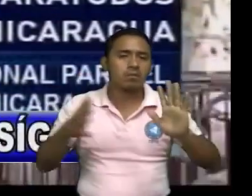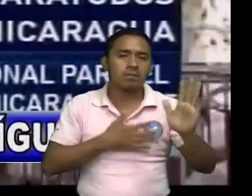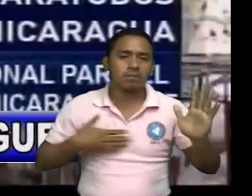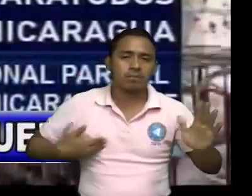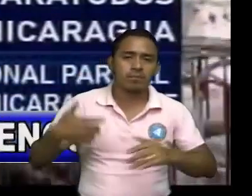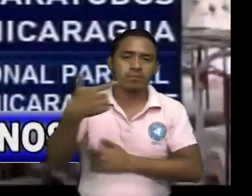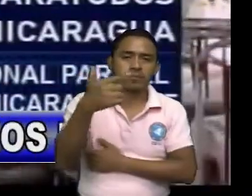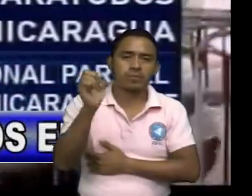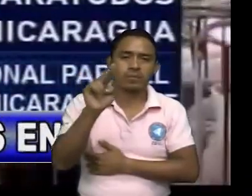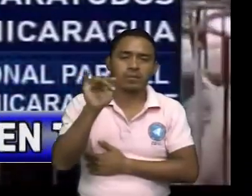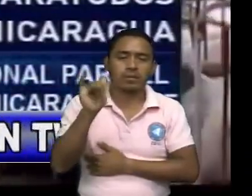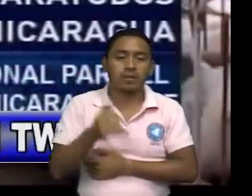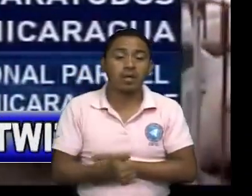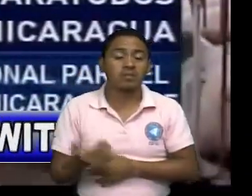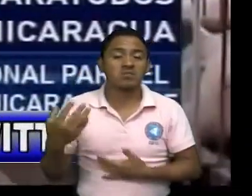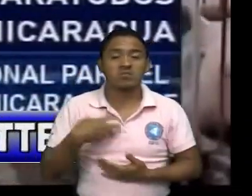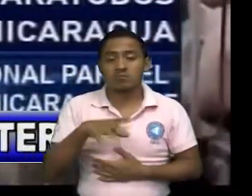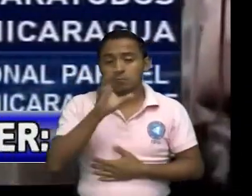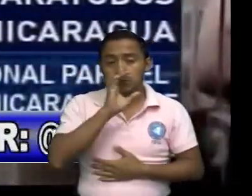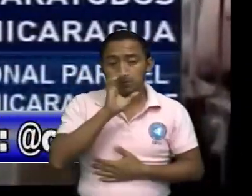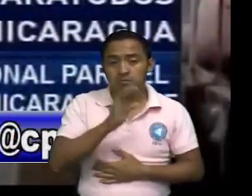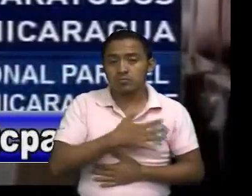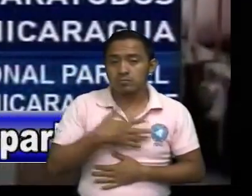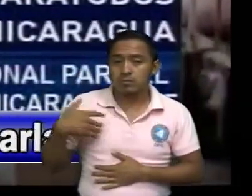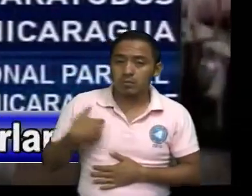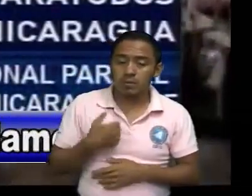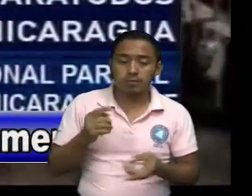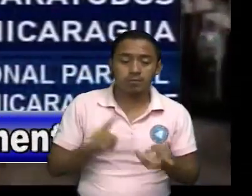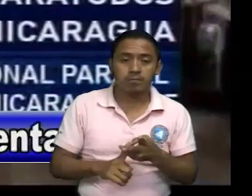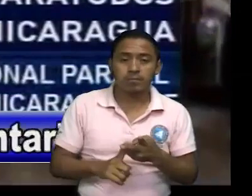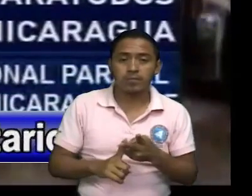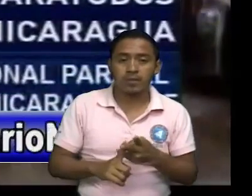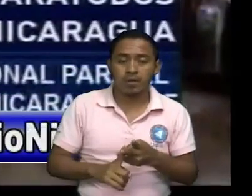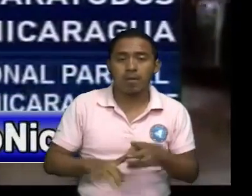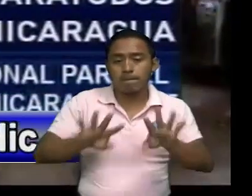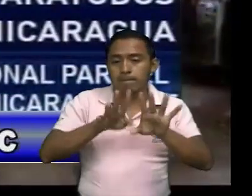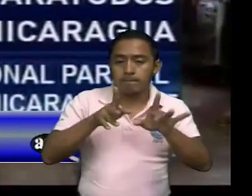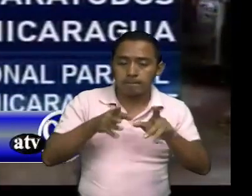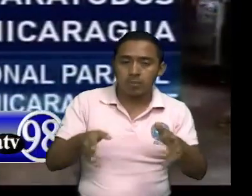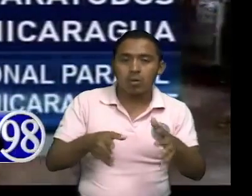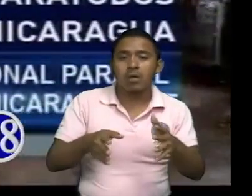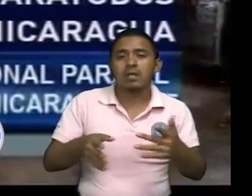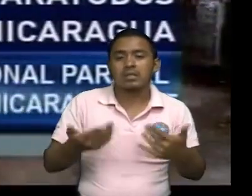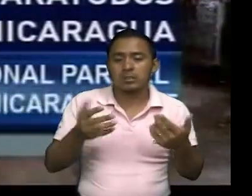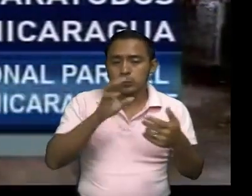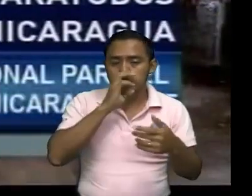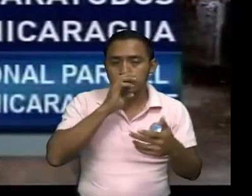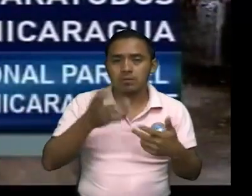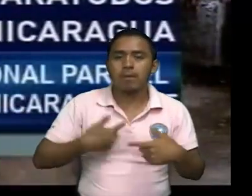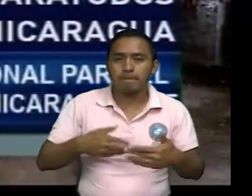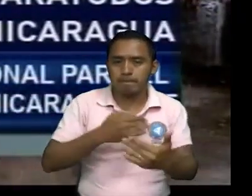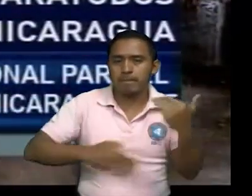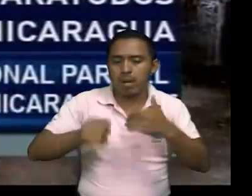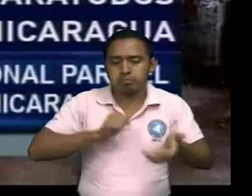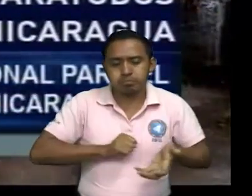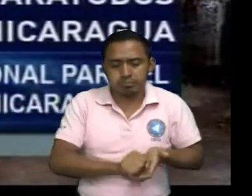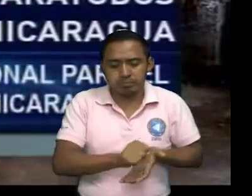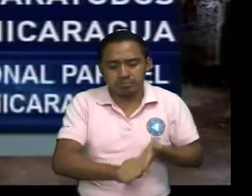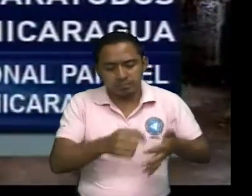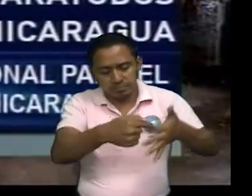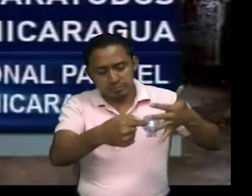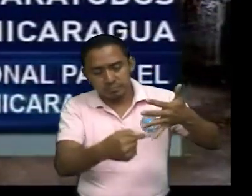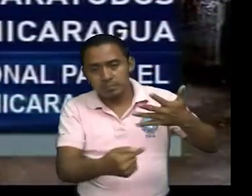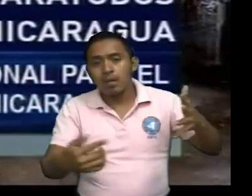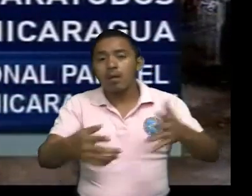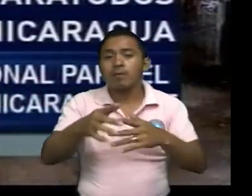genética. Cerdos con mayores rendimientos, hembras con mayor cantidad de lechones por parto, y a eso es a lo que hay que